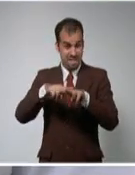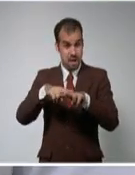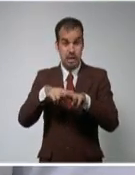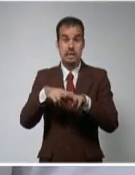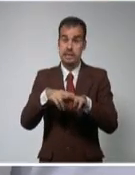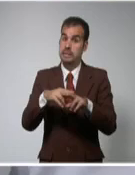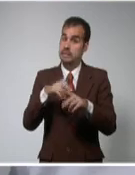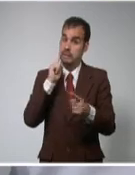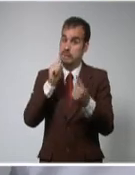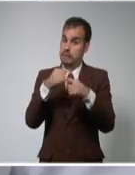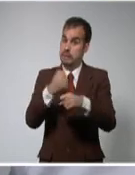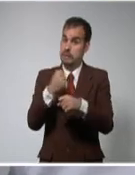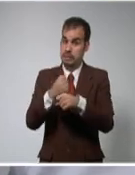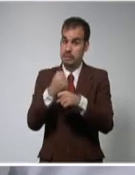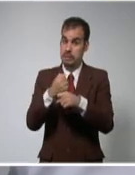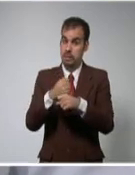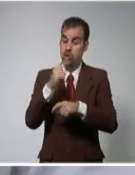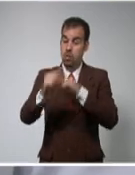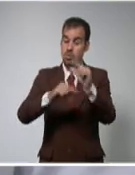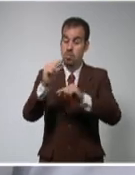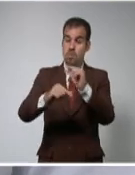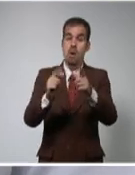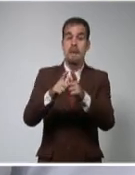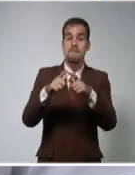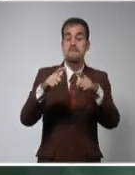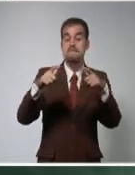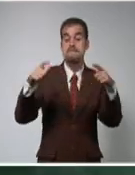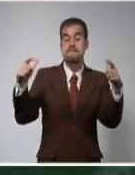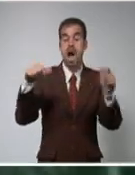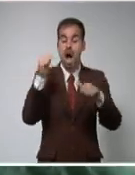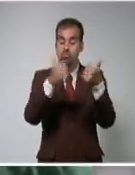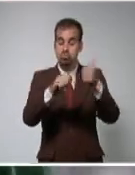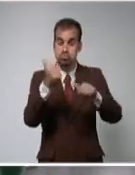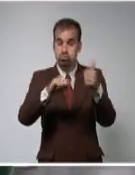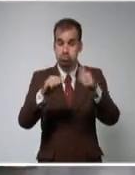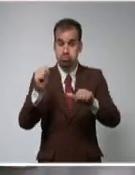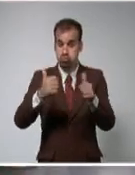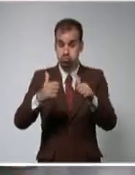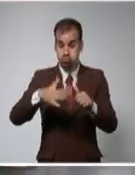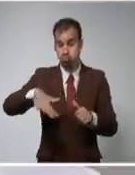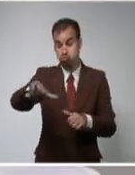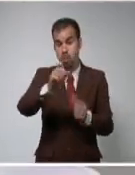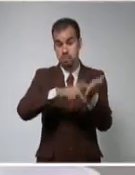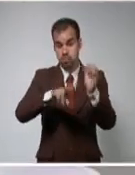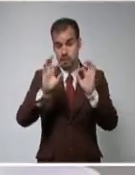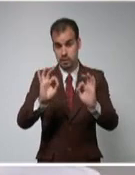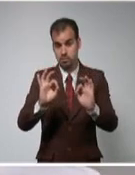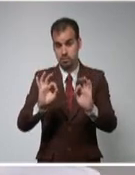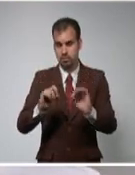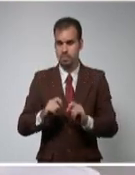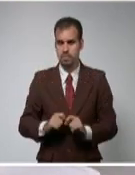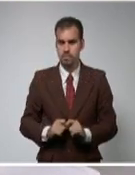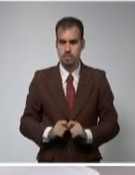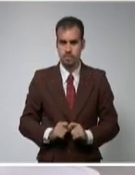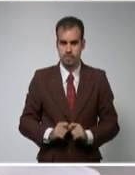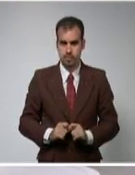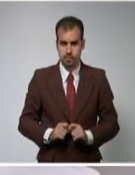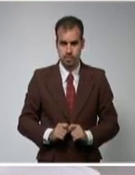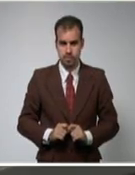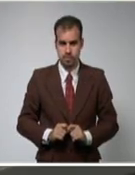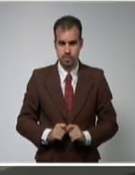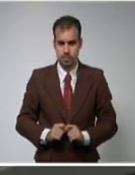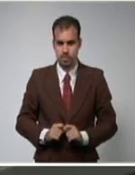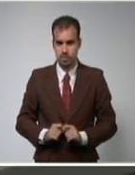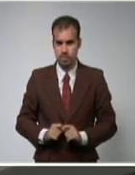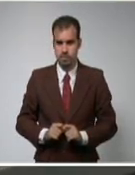incrementando las capacidades de laboratorio en toda la provincia y unido con eso se incrementa también la